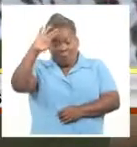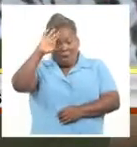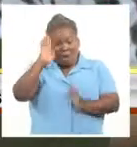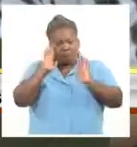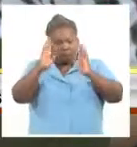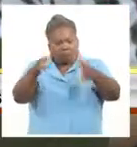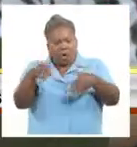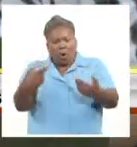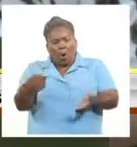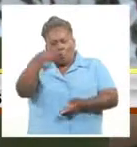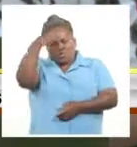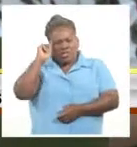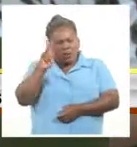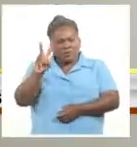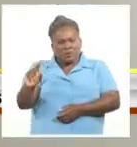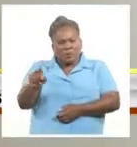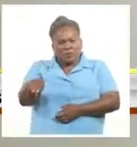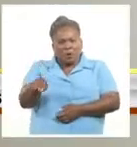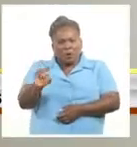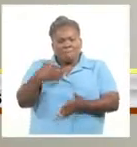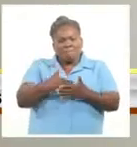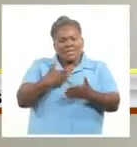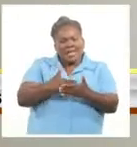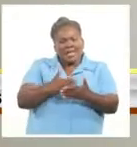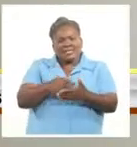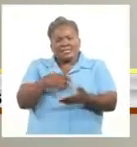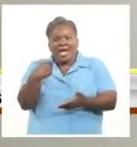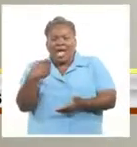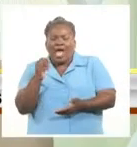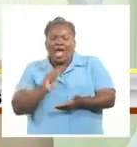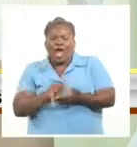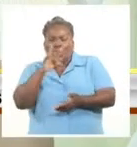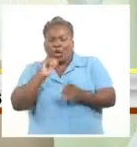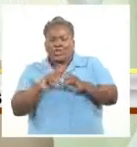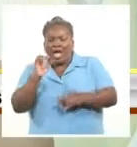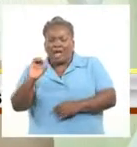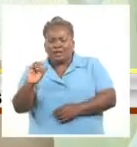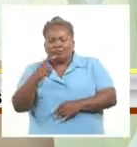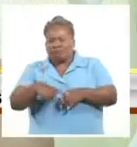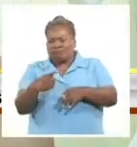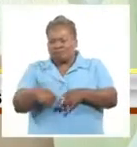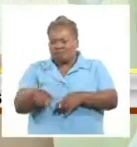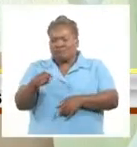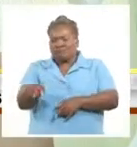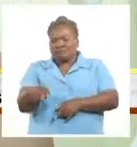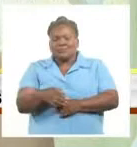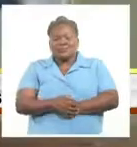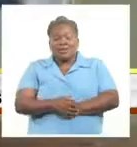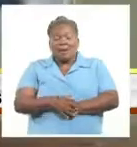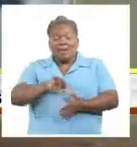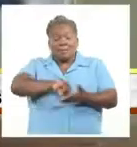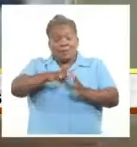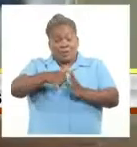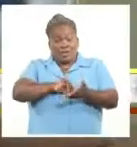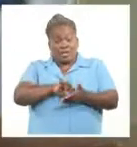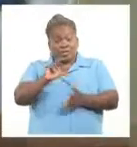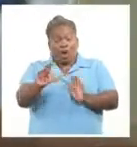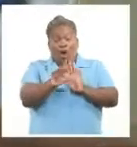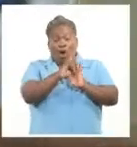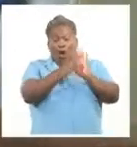siglo XXI. Los participantes debatieron sobre los desafíos de la función pública notarial ante el proyecto de Código de